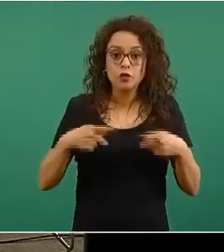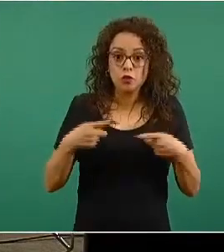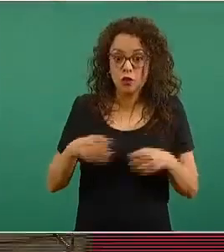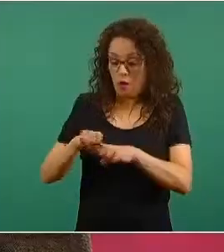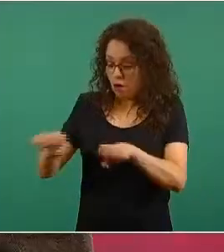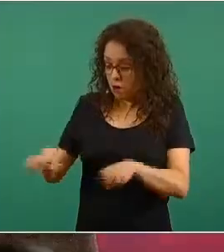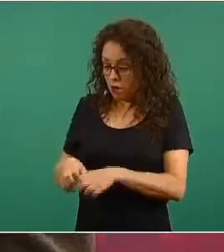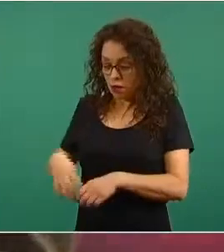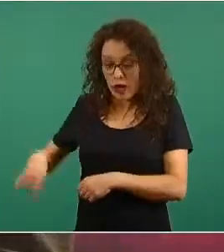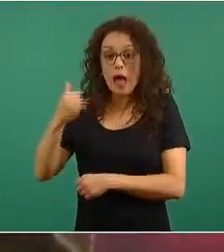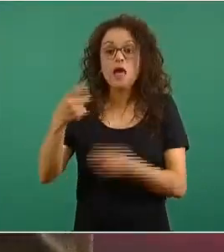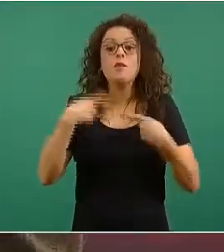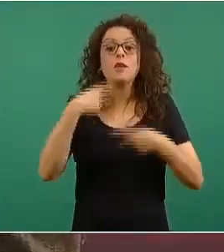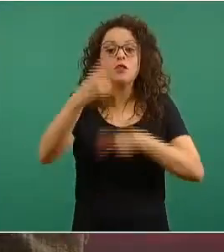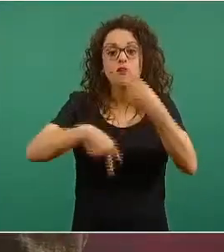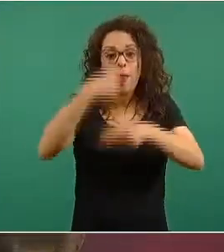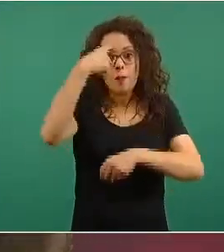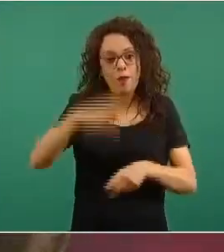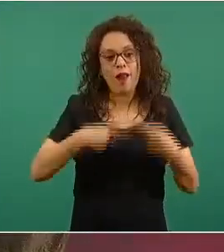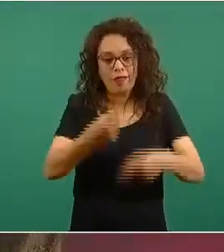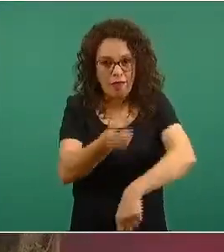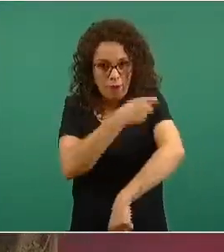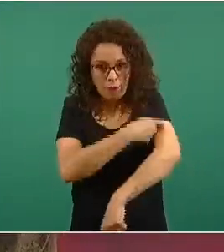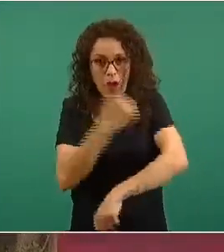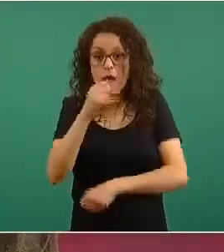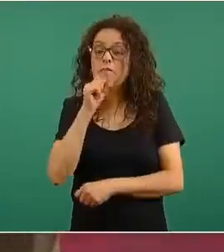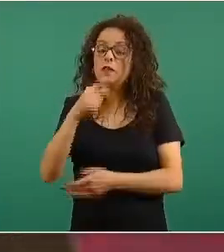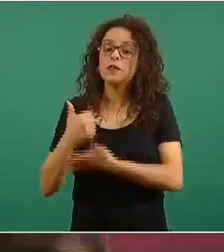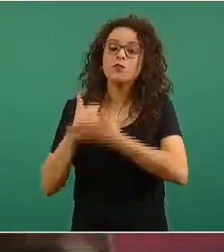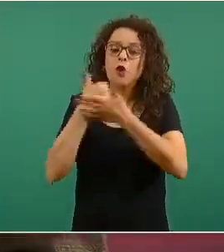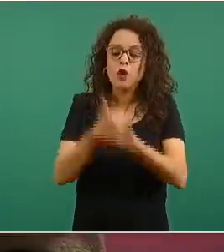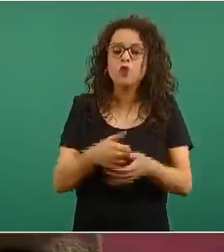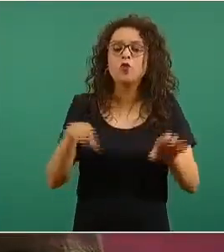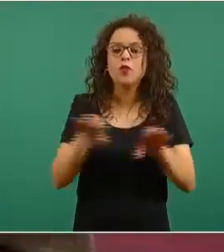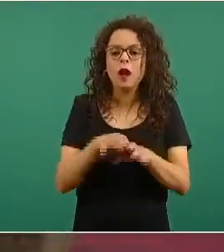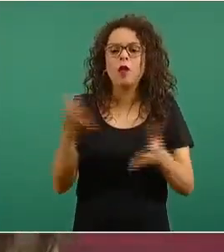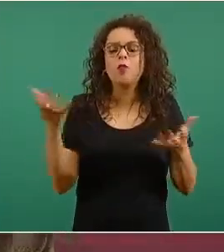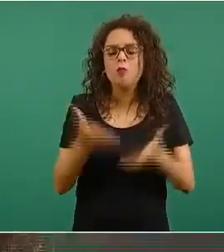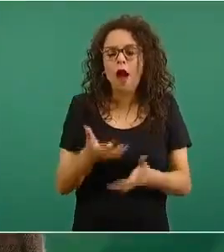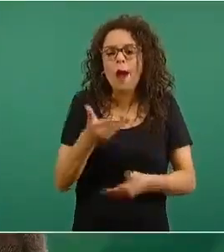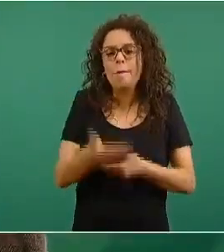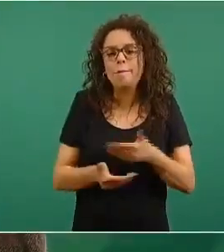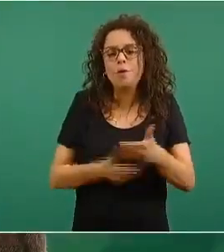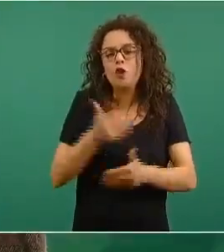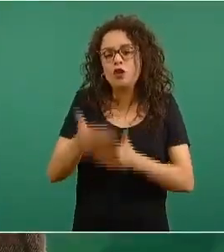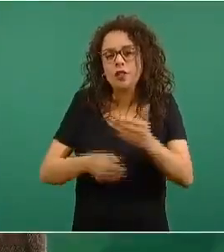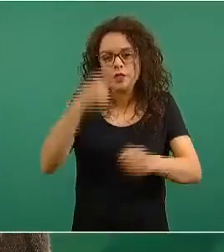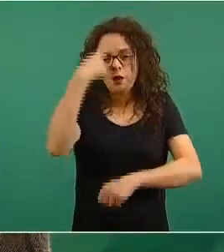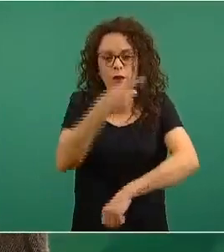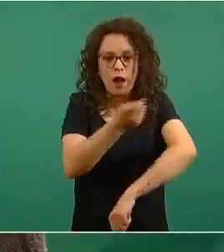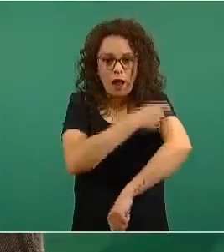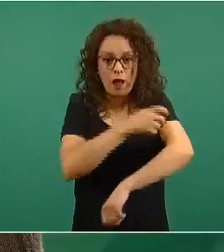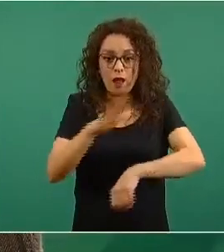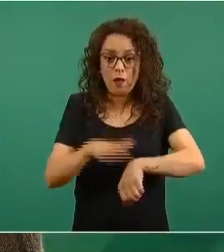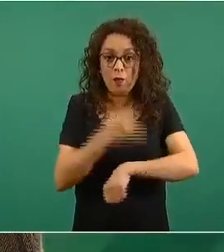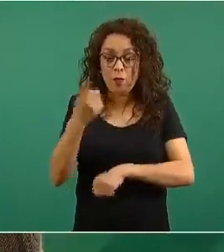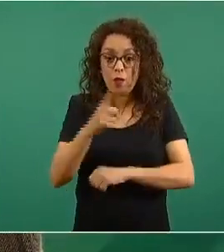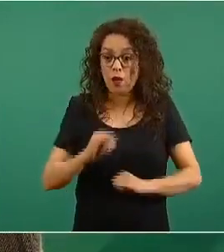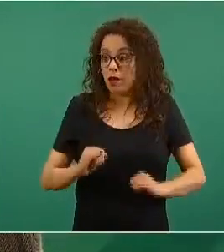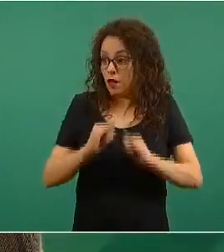que se vacunan, y también ayudan al proceso de vacunación porque en las instituciones militares hay personal de